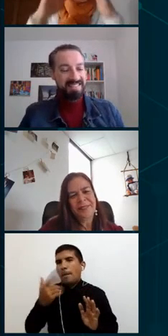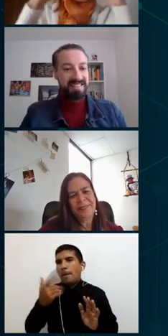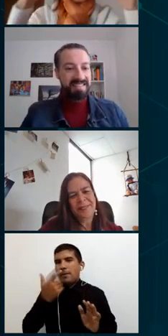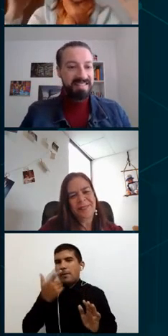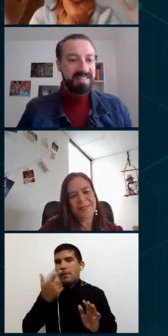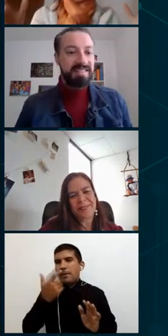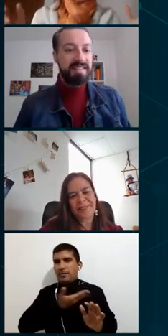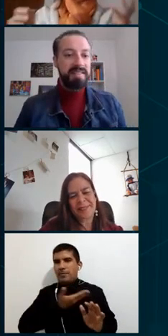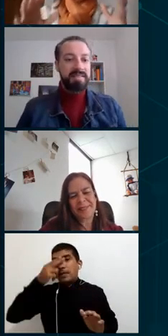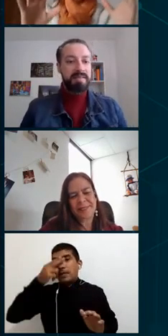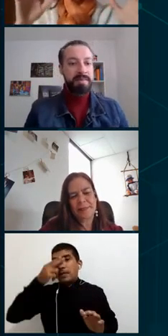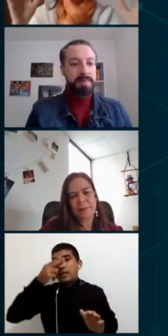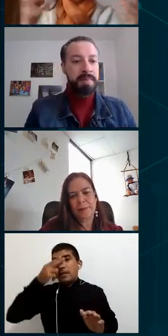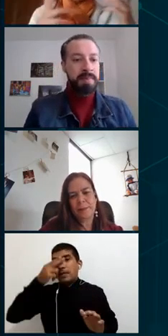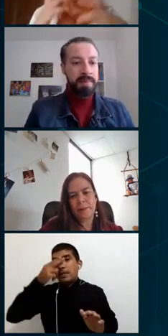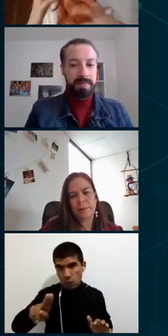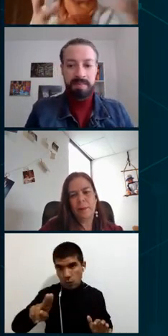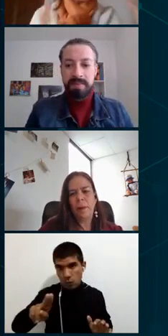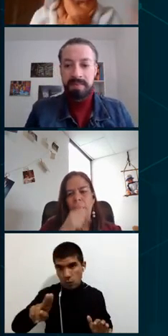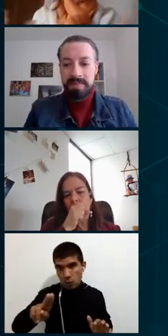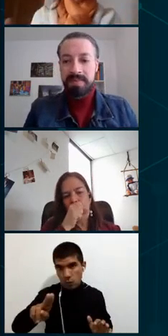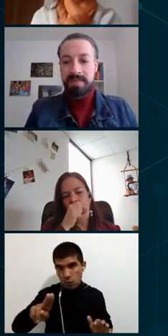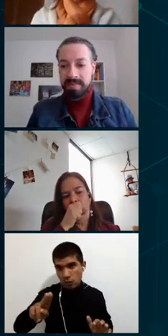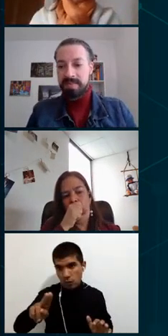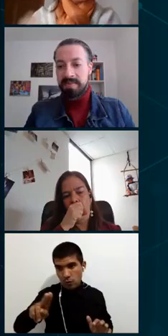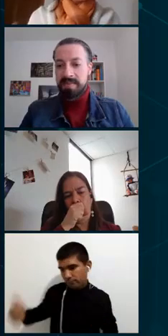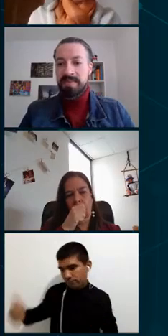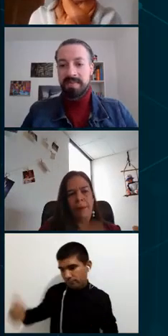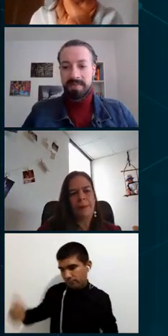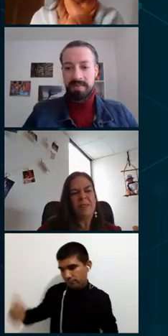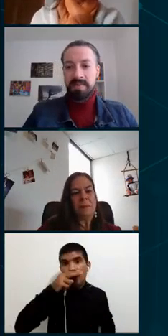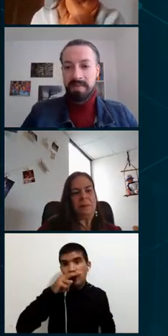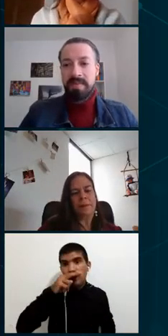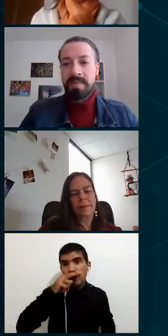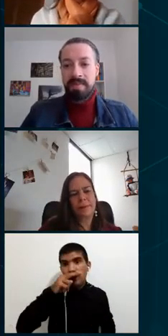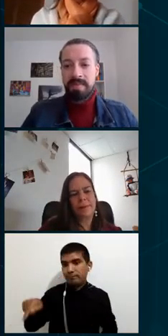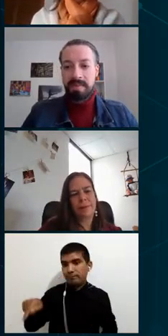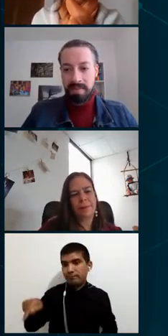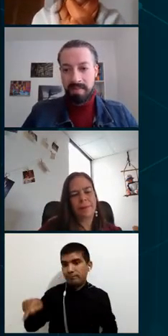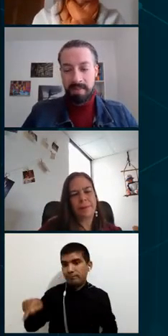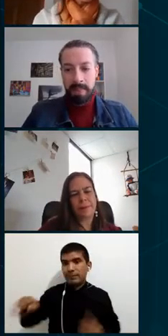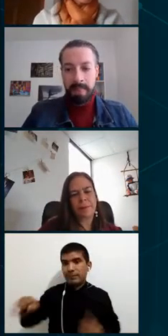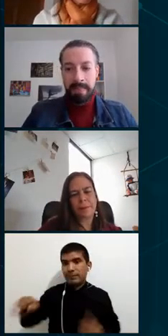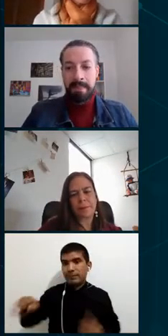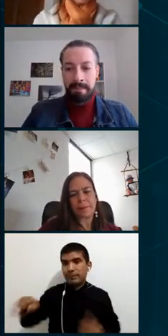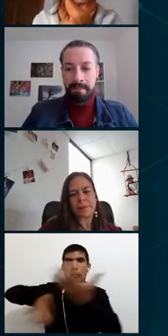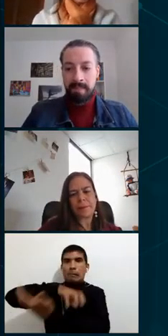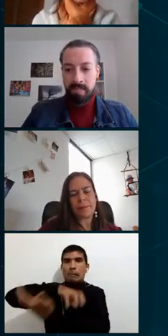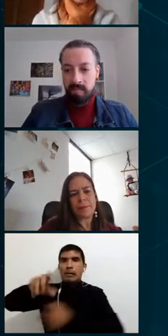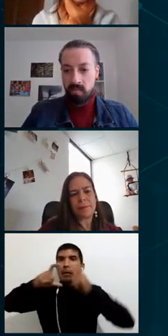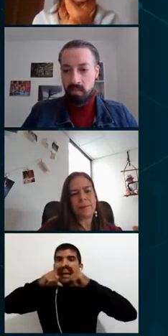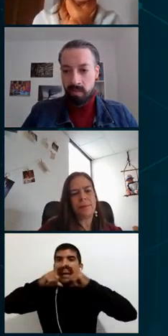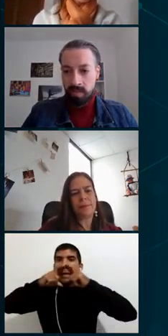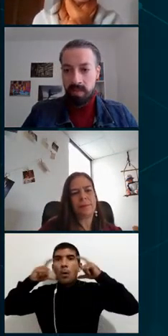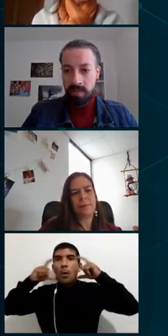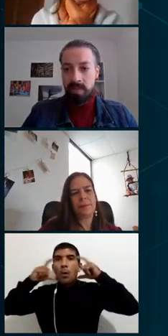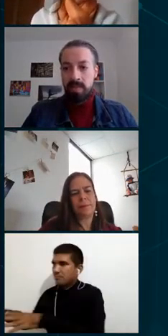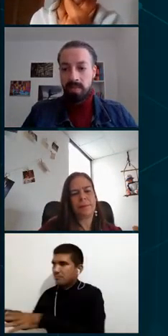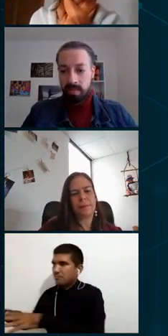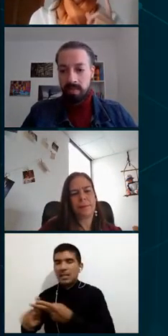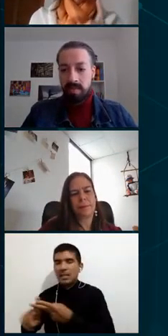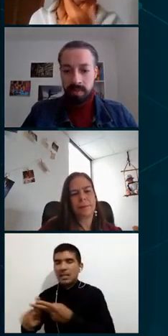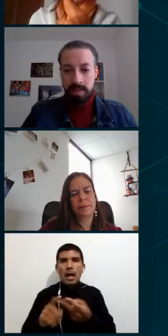Y ya me distraigo y se me olvidó el tapabocas, se me olvidó el lavarme las manos. ¿Qué me ayudaría, cierto, a ser